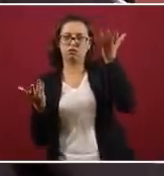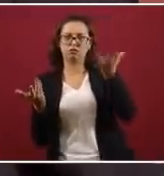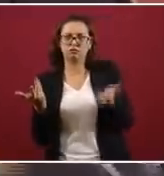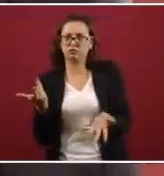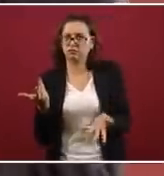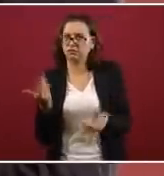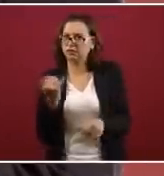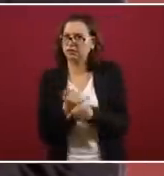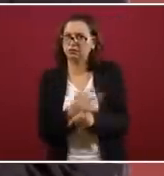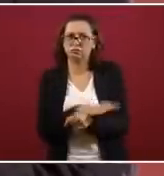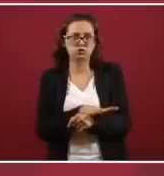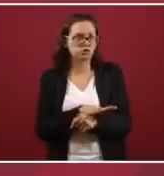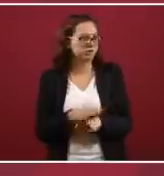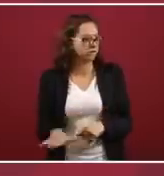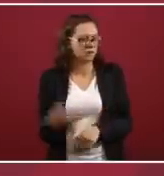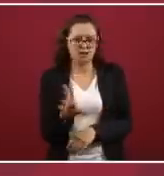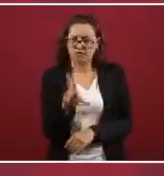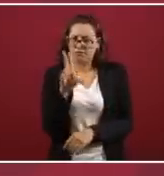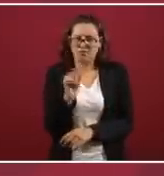es así,